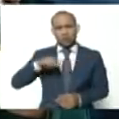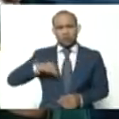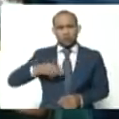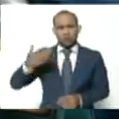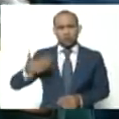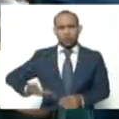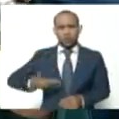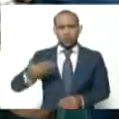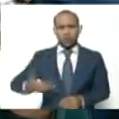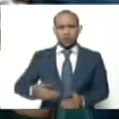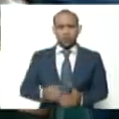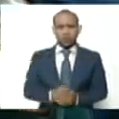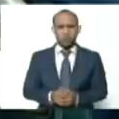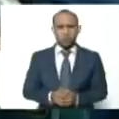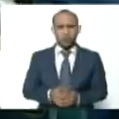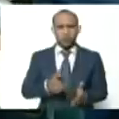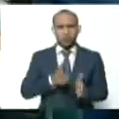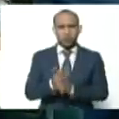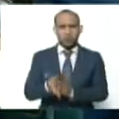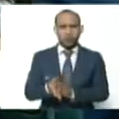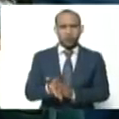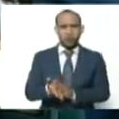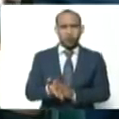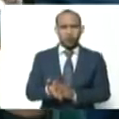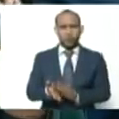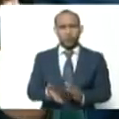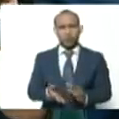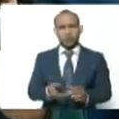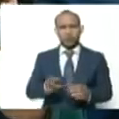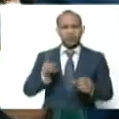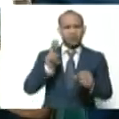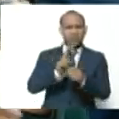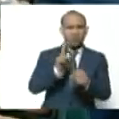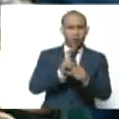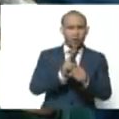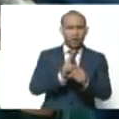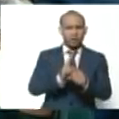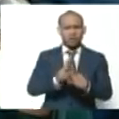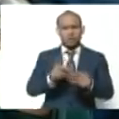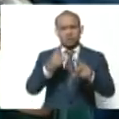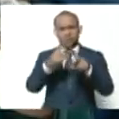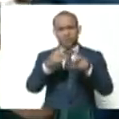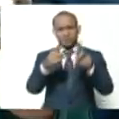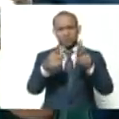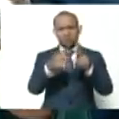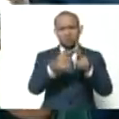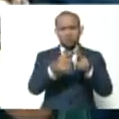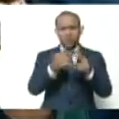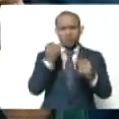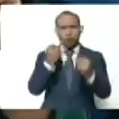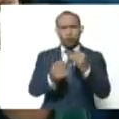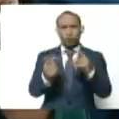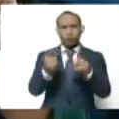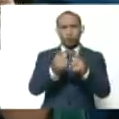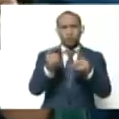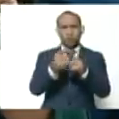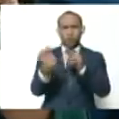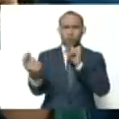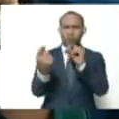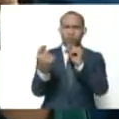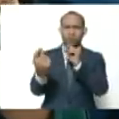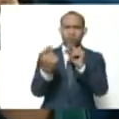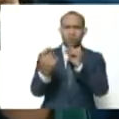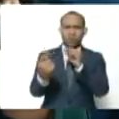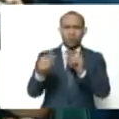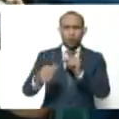importante diferenciar femicidio y feminicidio, que son dos conceptos que en los últimos días se han colocado en la palestra y que